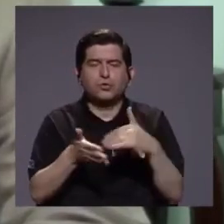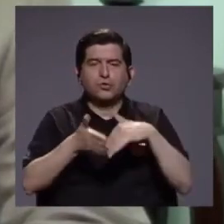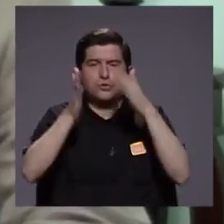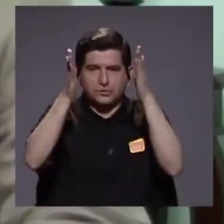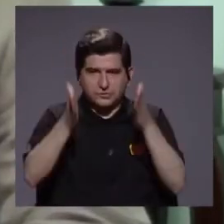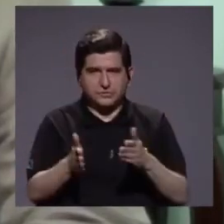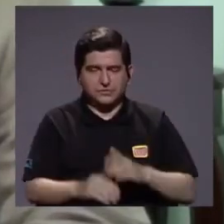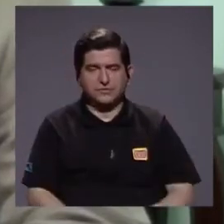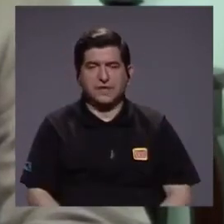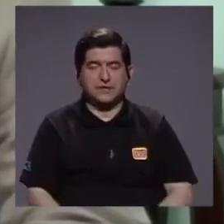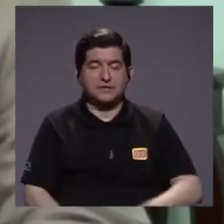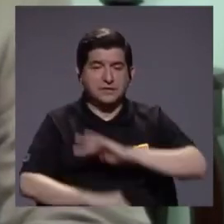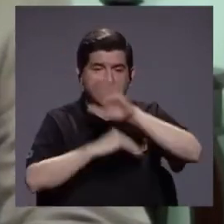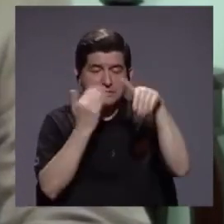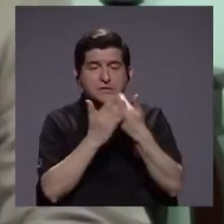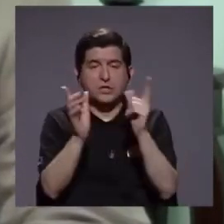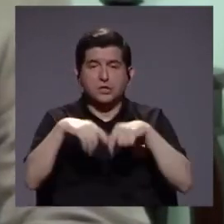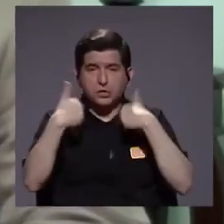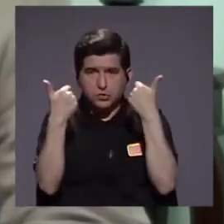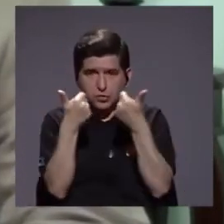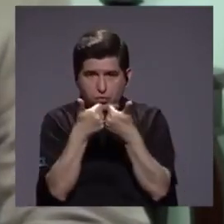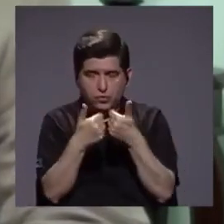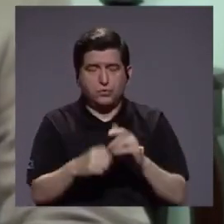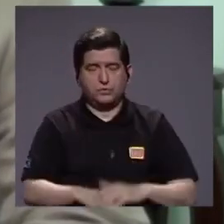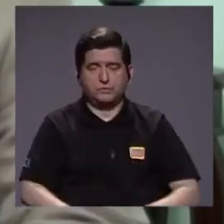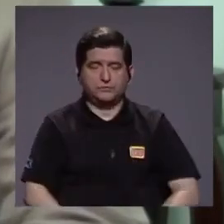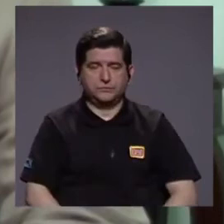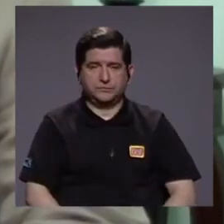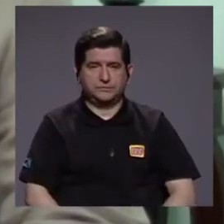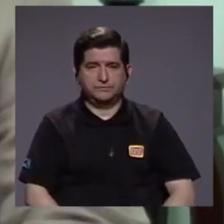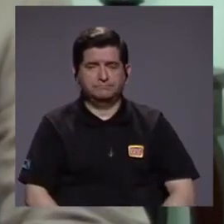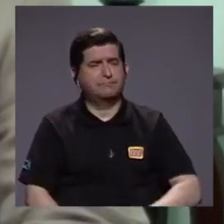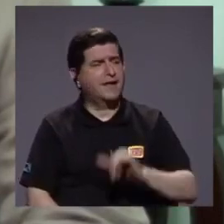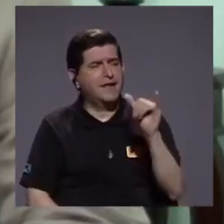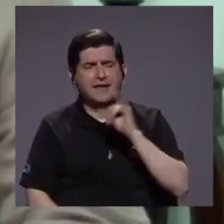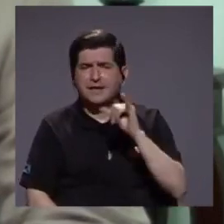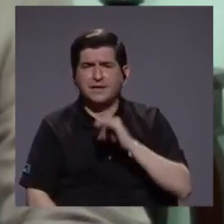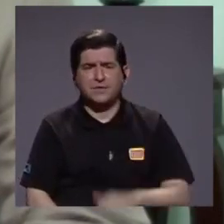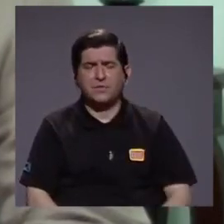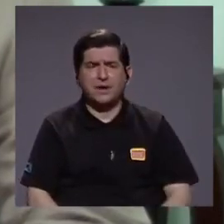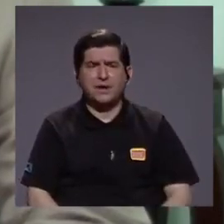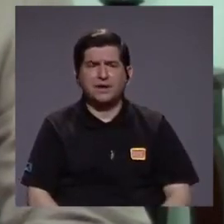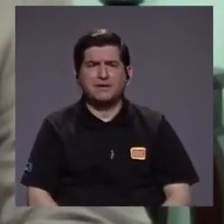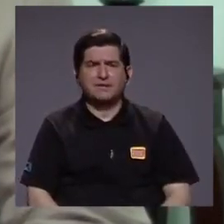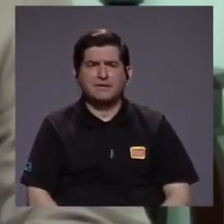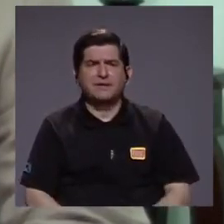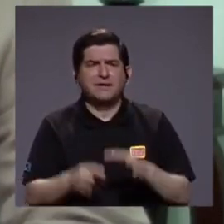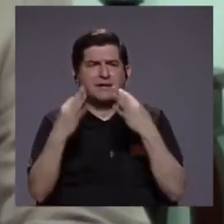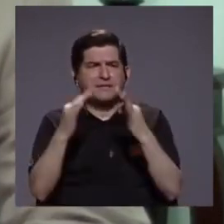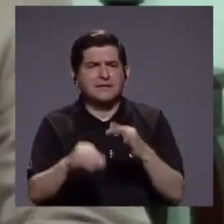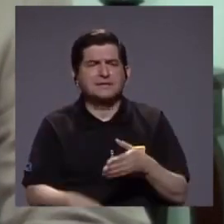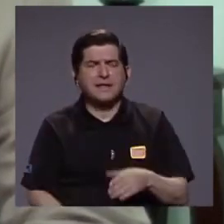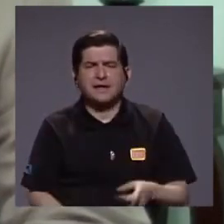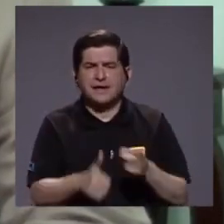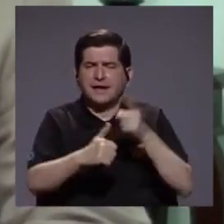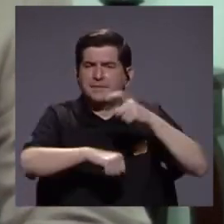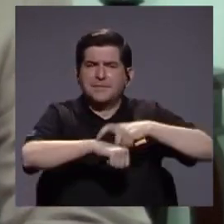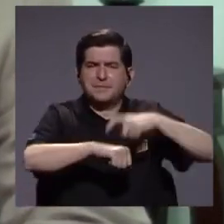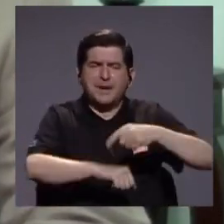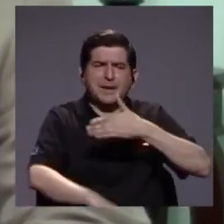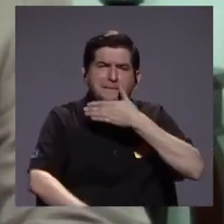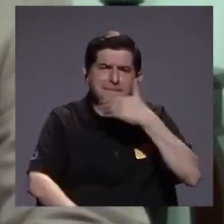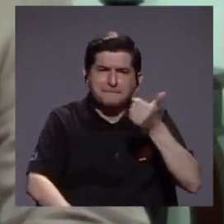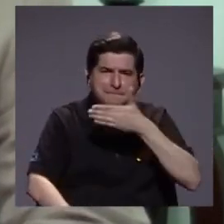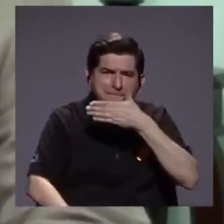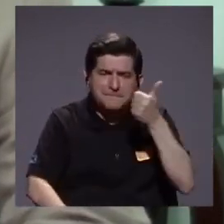estudiantiles y todos los grupos colectivos. Igual, mejorar en primera instancia, lo que hay que hacer